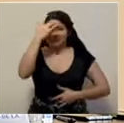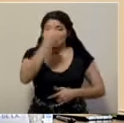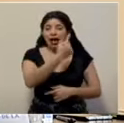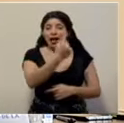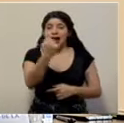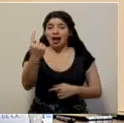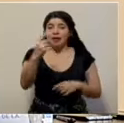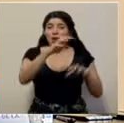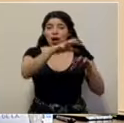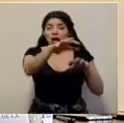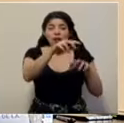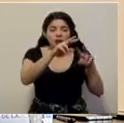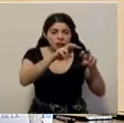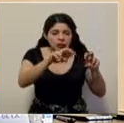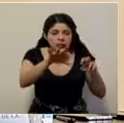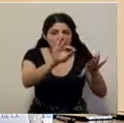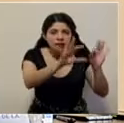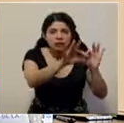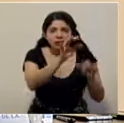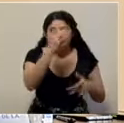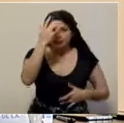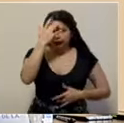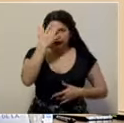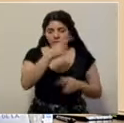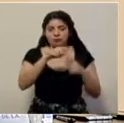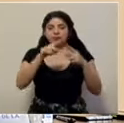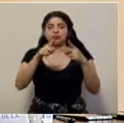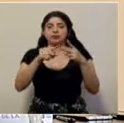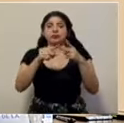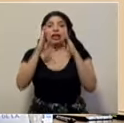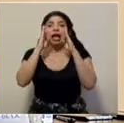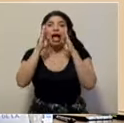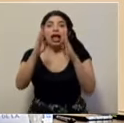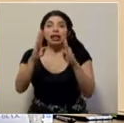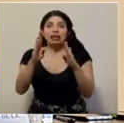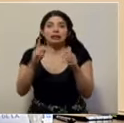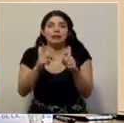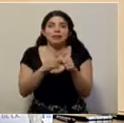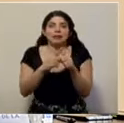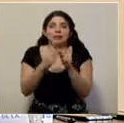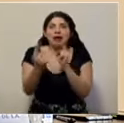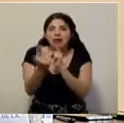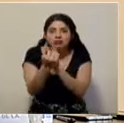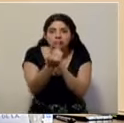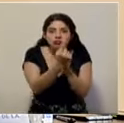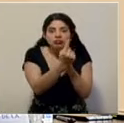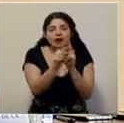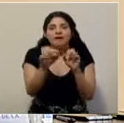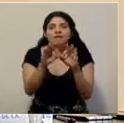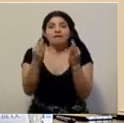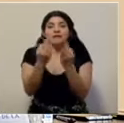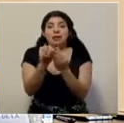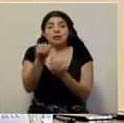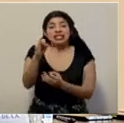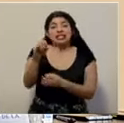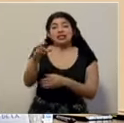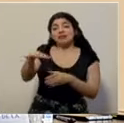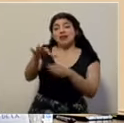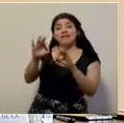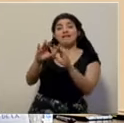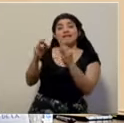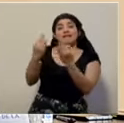cantones. El abordaje de atención primaria hacia las familias que bajo una alerta sanitaria